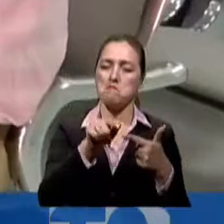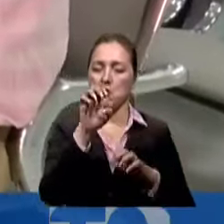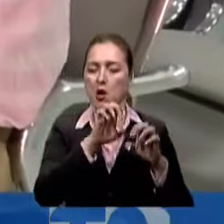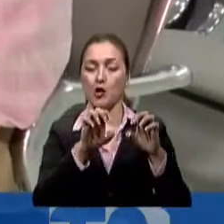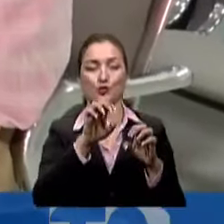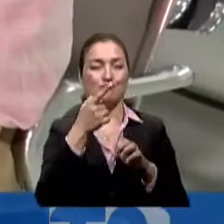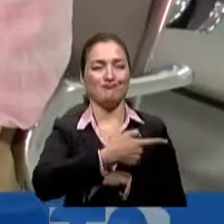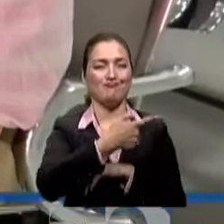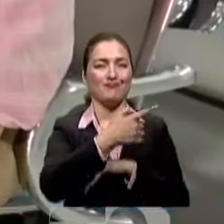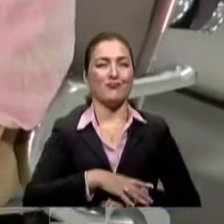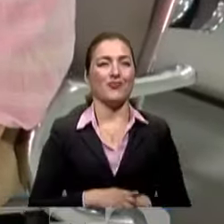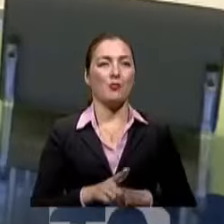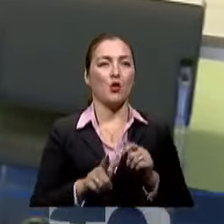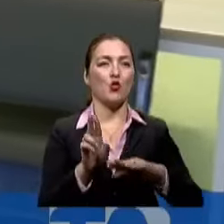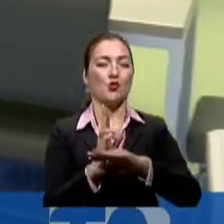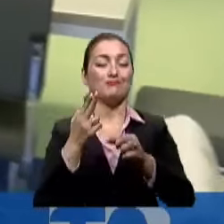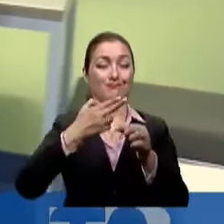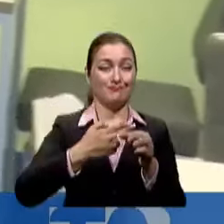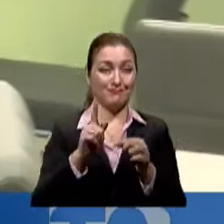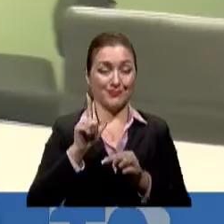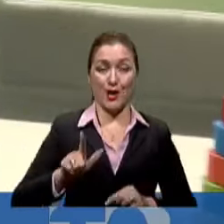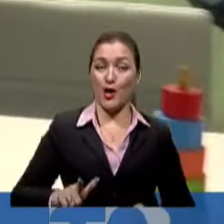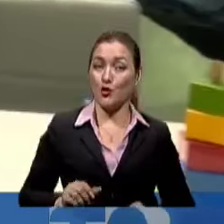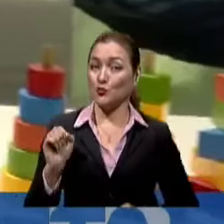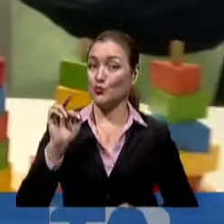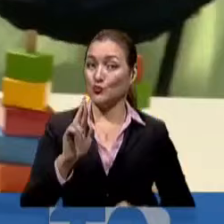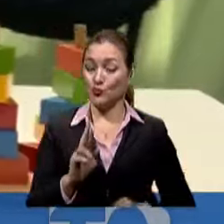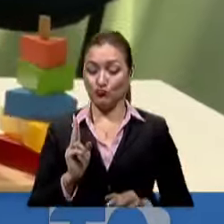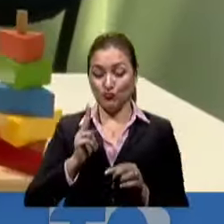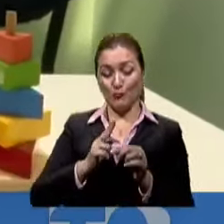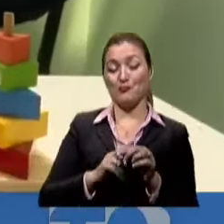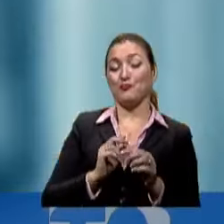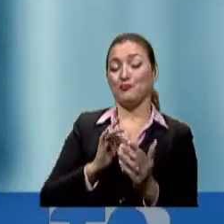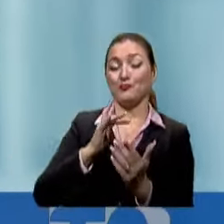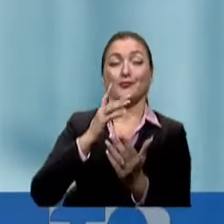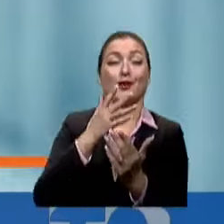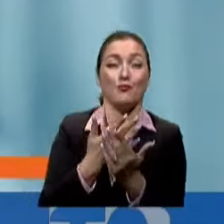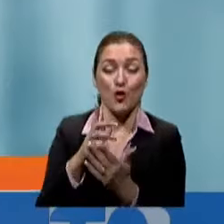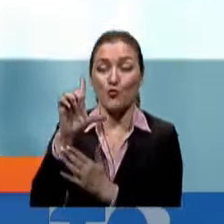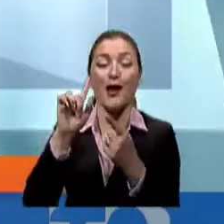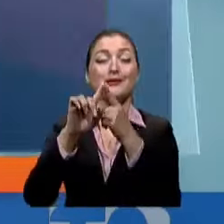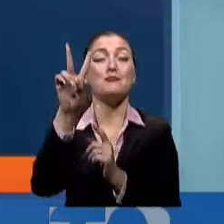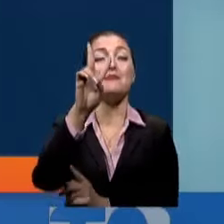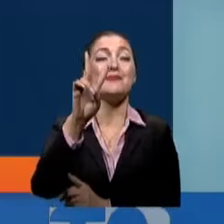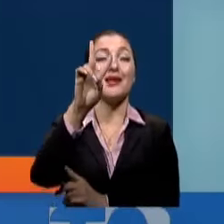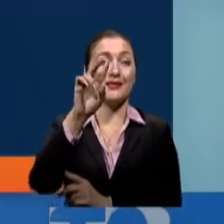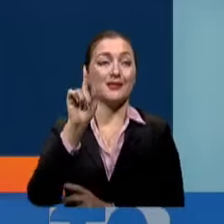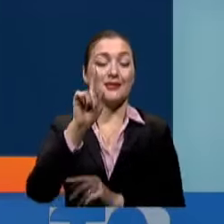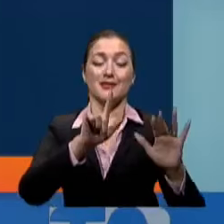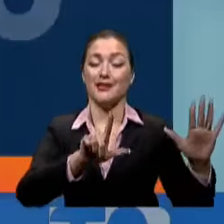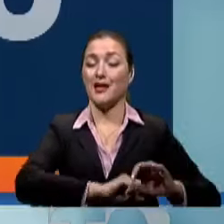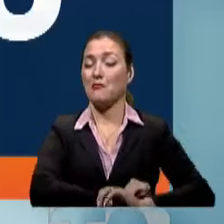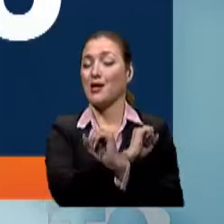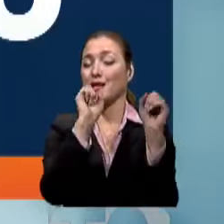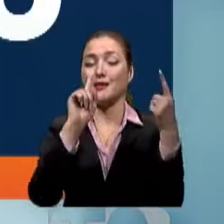Los usuarios de los servicios de la Unidad Metropolitana de Salud Sur pueden asistir a estos espacios de lunes a viernes desde las 7 de la